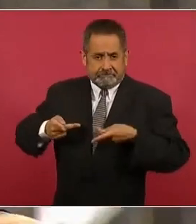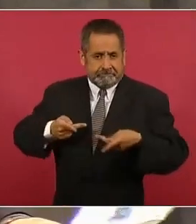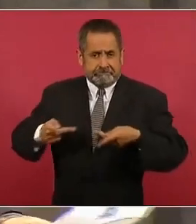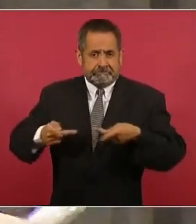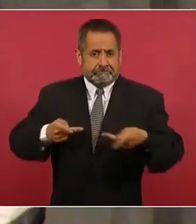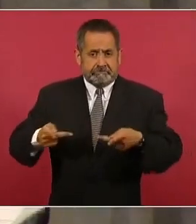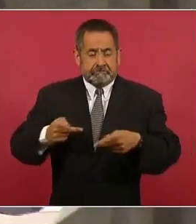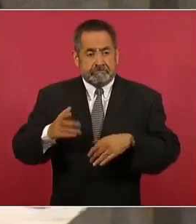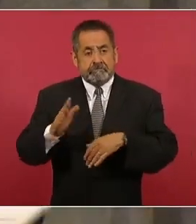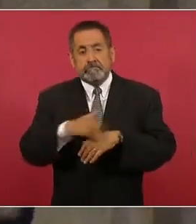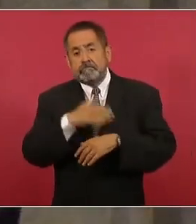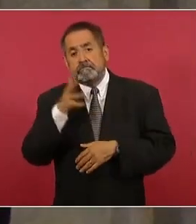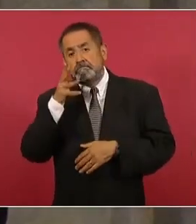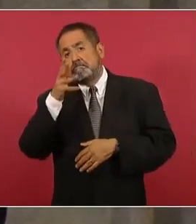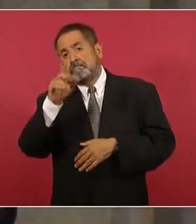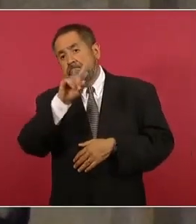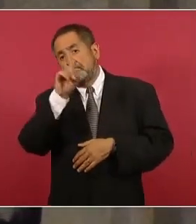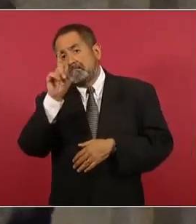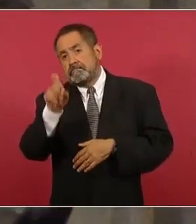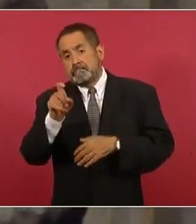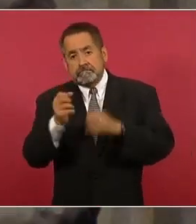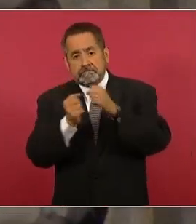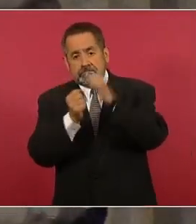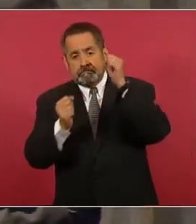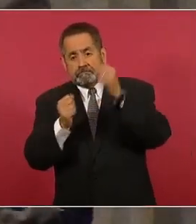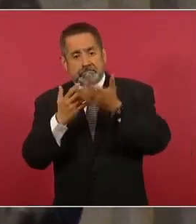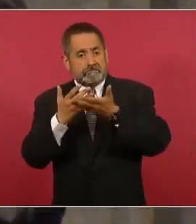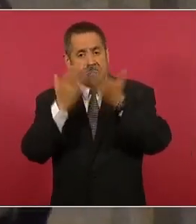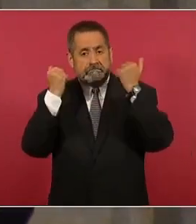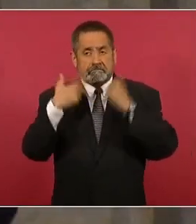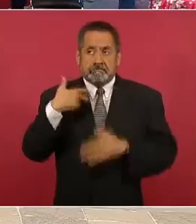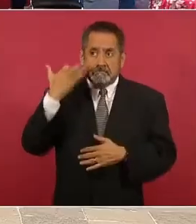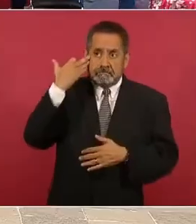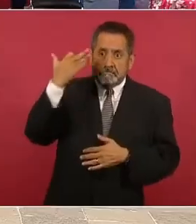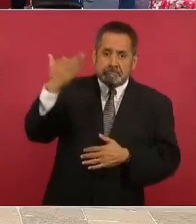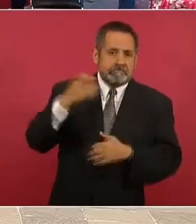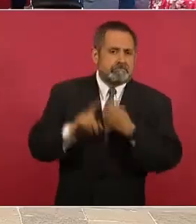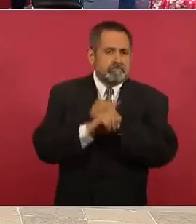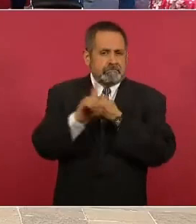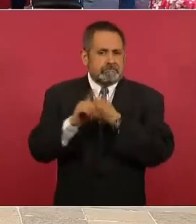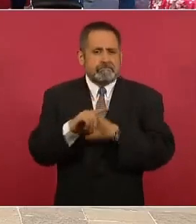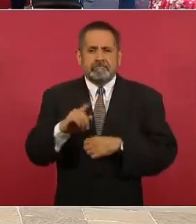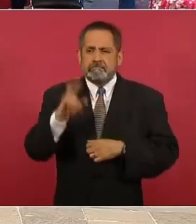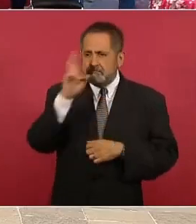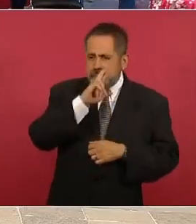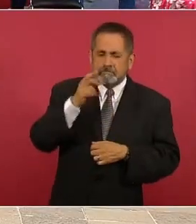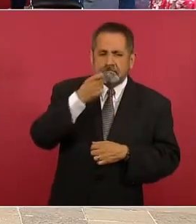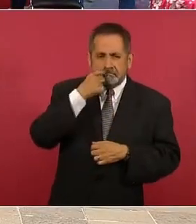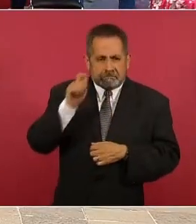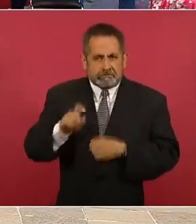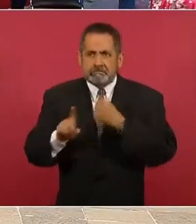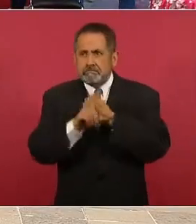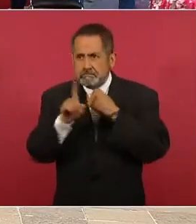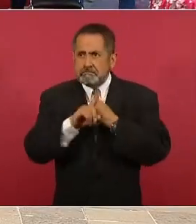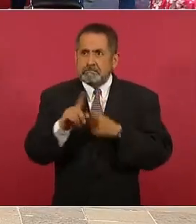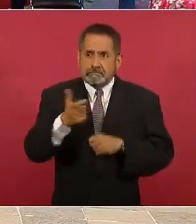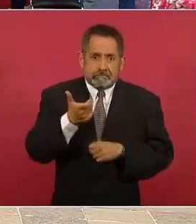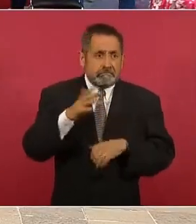porque no sabemos cuánto vaya a tardar esta situación y cómo